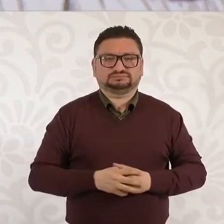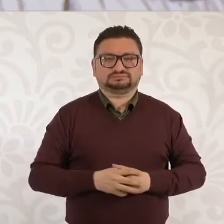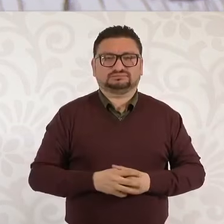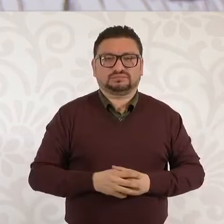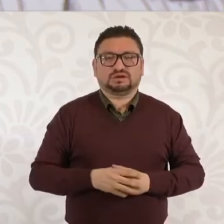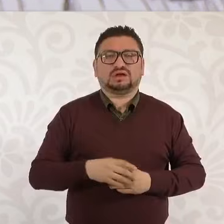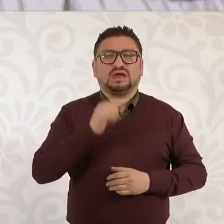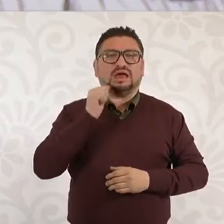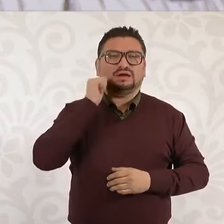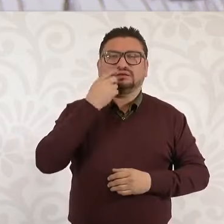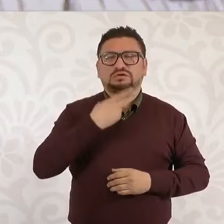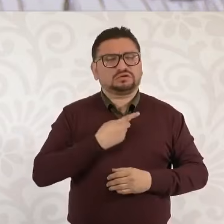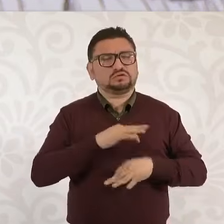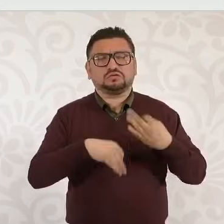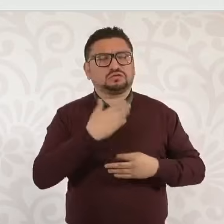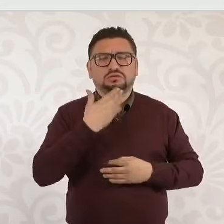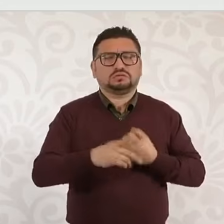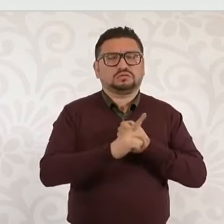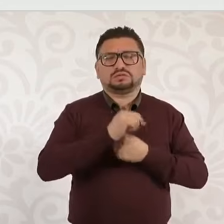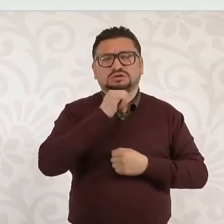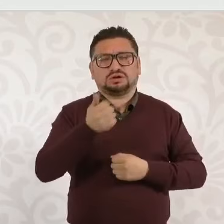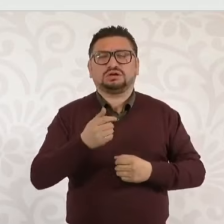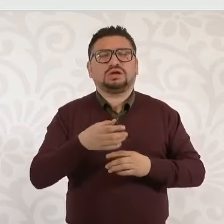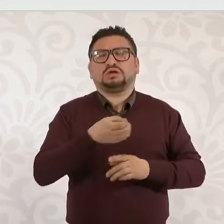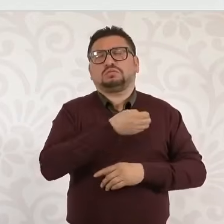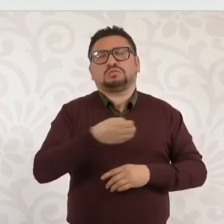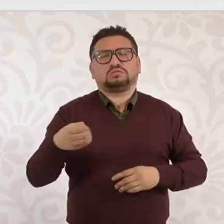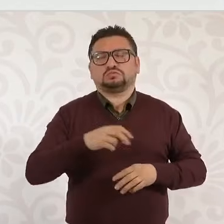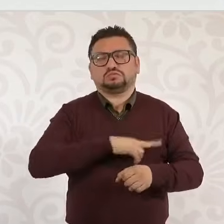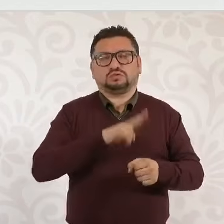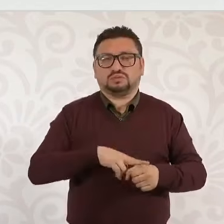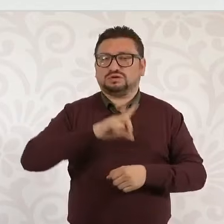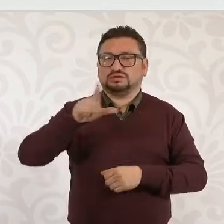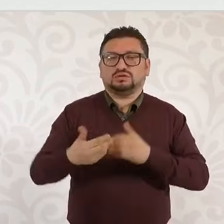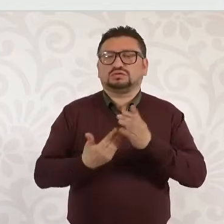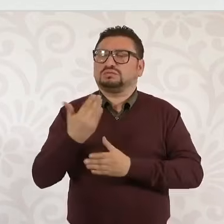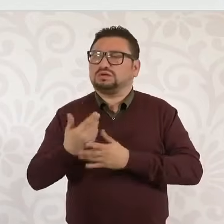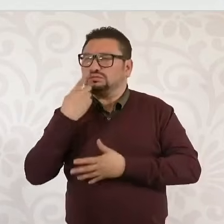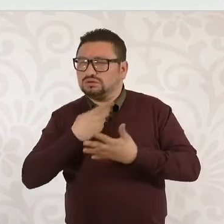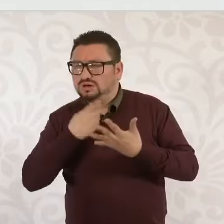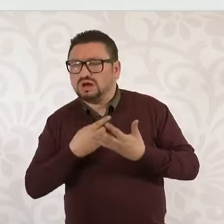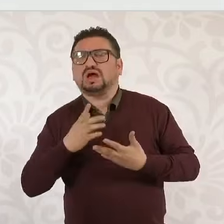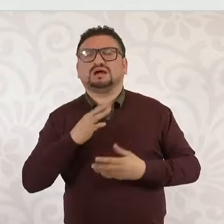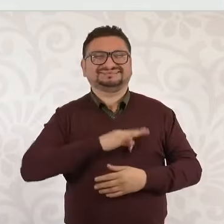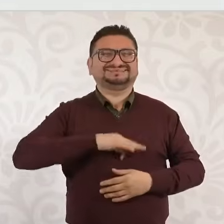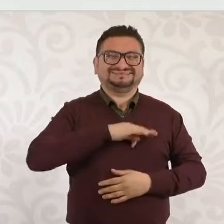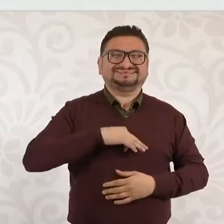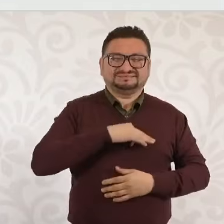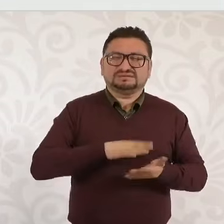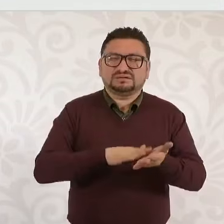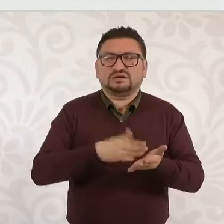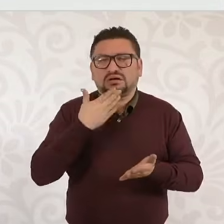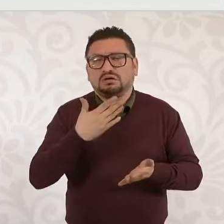Me hablaron ayer, me dijeron todo salió bien, no hubo problema, fue más bien protocolaria. La mañana ya me dijeron que hubo felicitación y fue